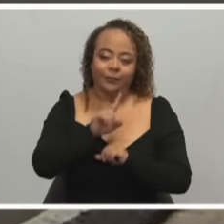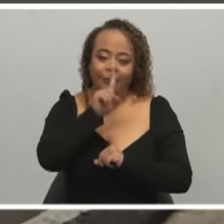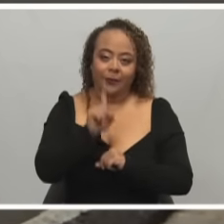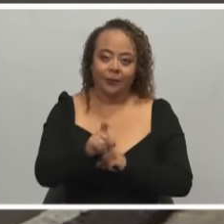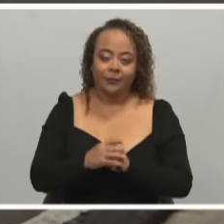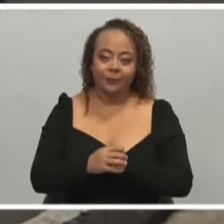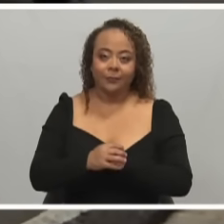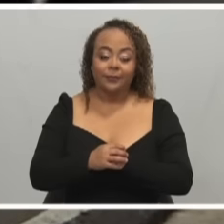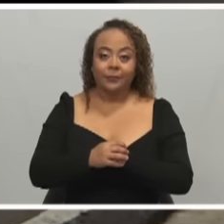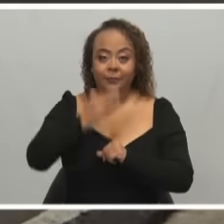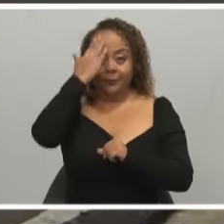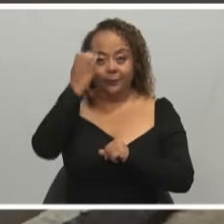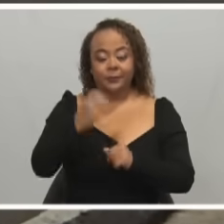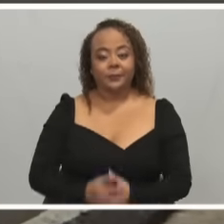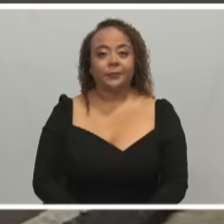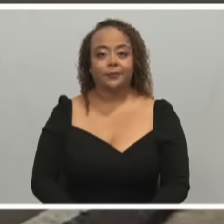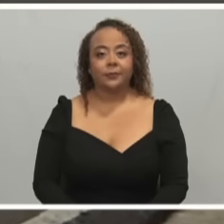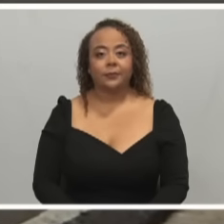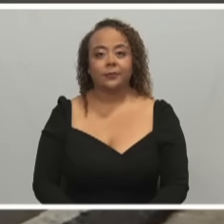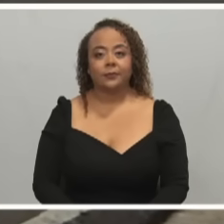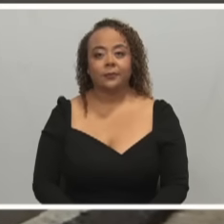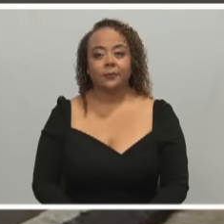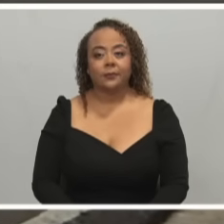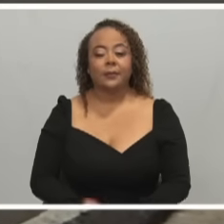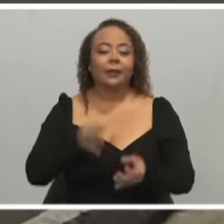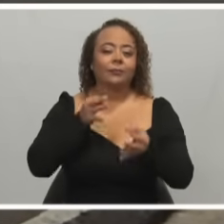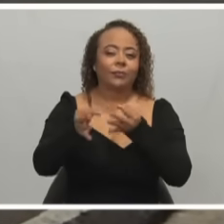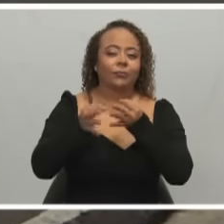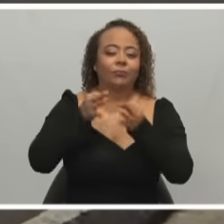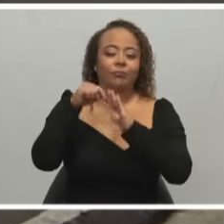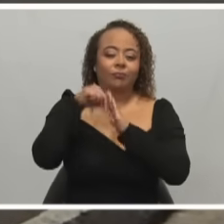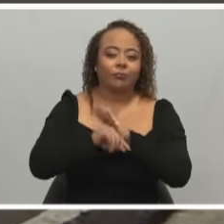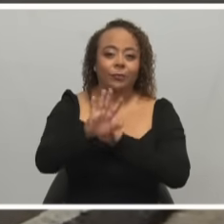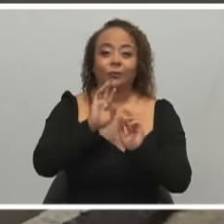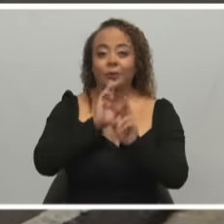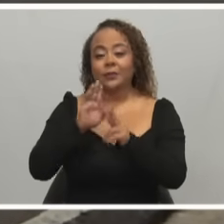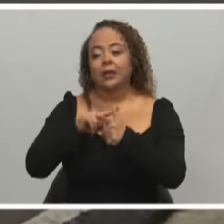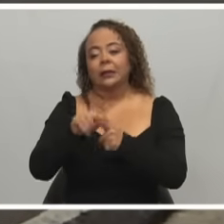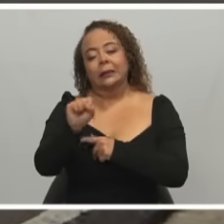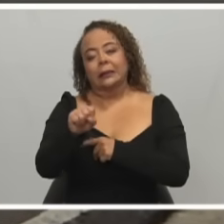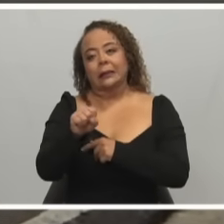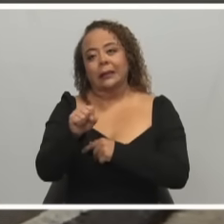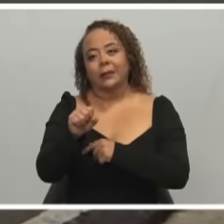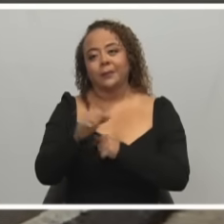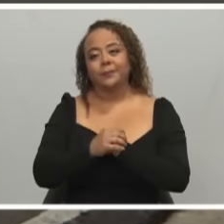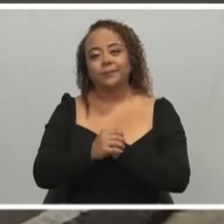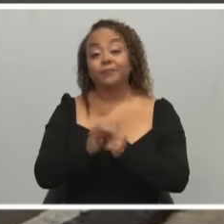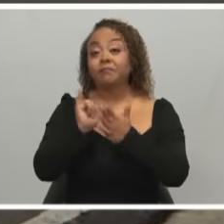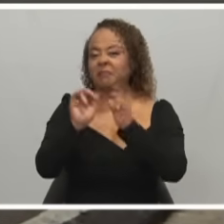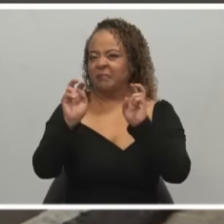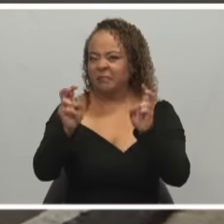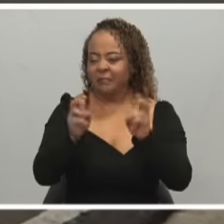preguntar porque se daba mucha explicación ahondan sus respuestas Así que sí fue un poco en ese aspecto